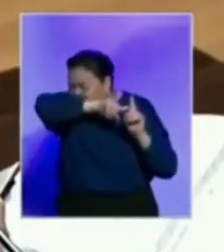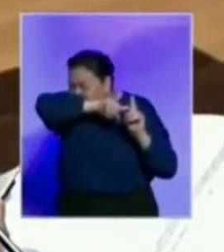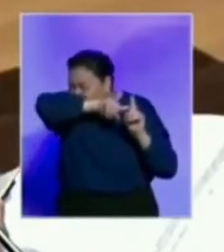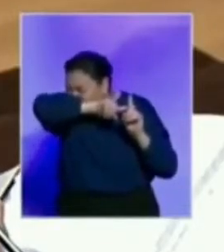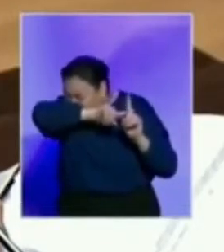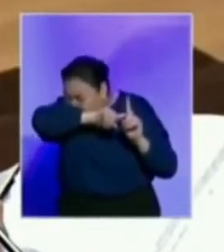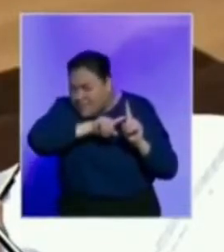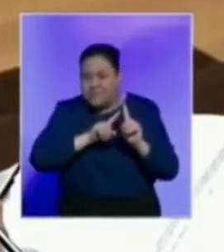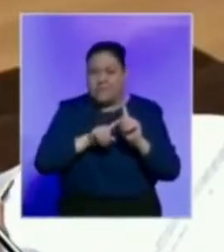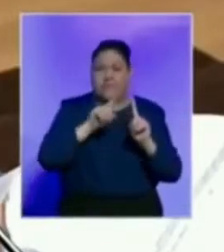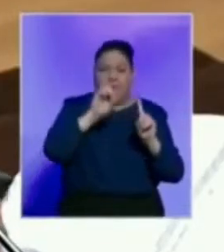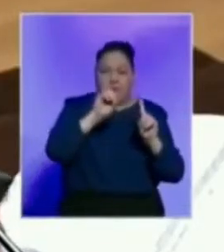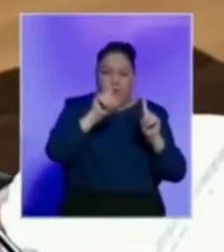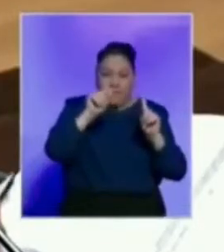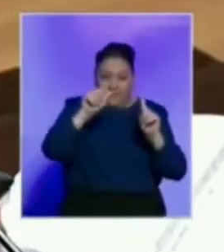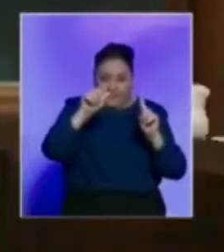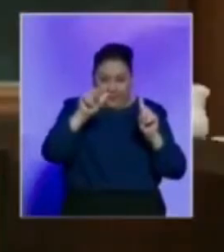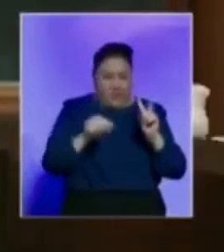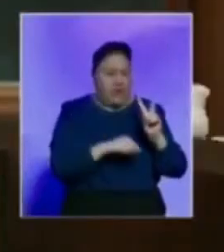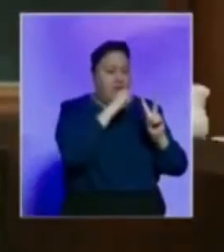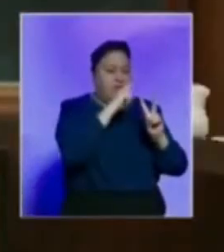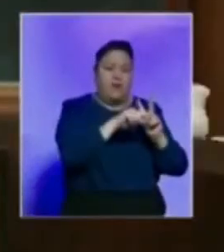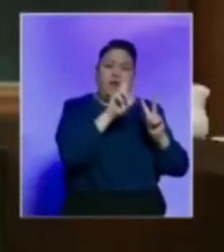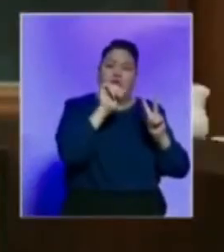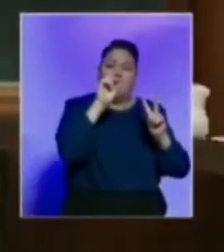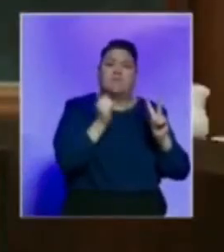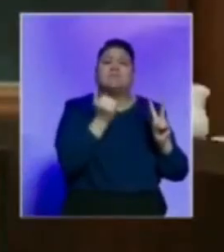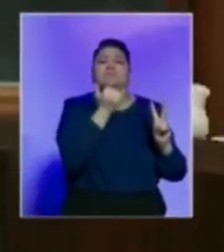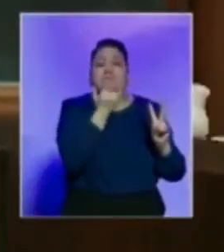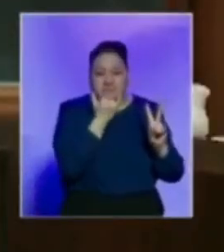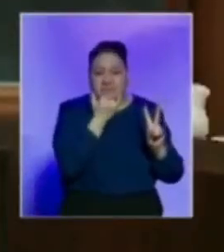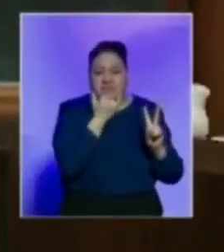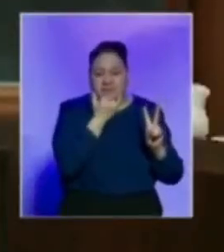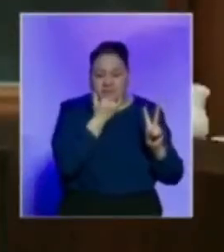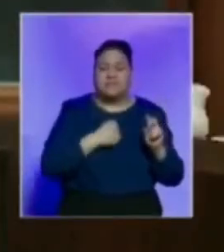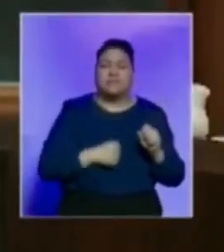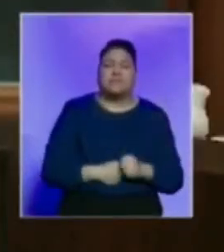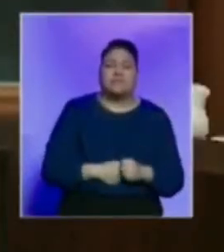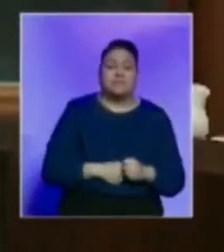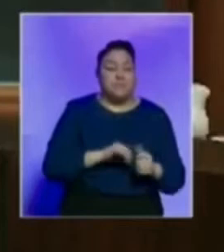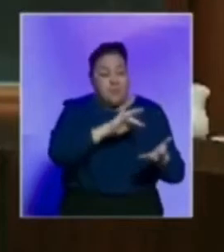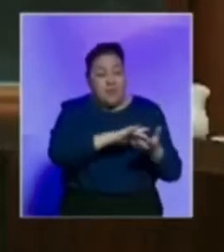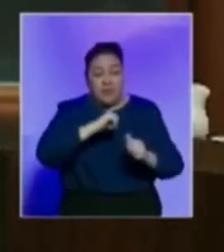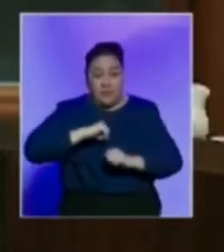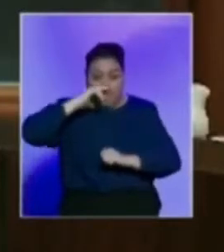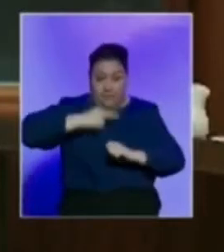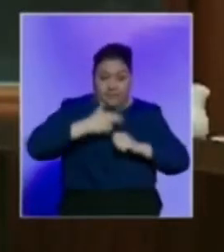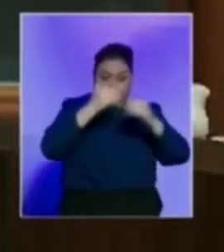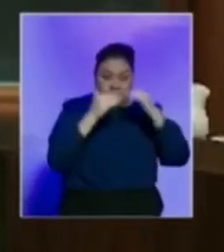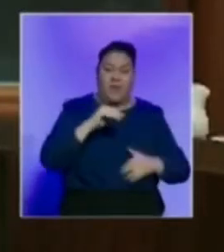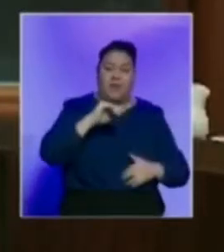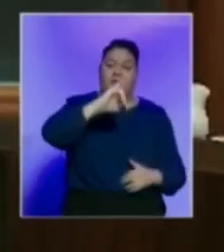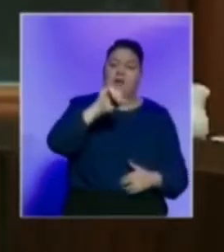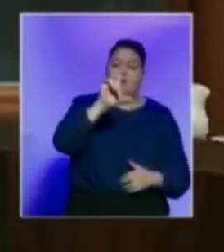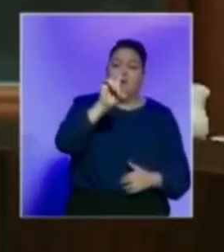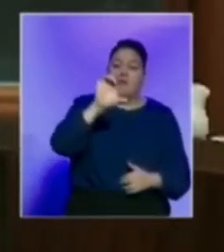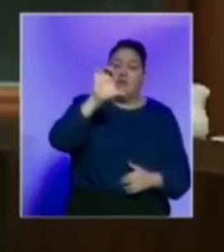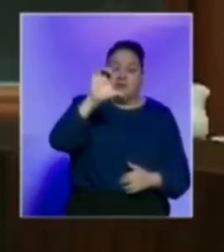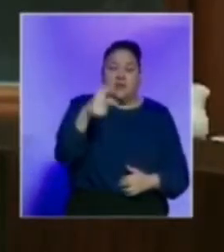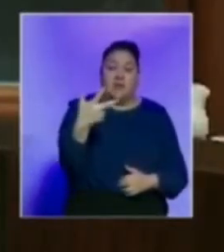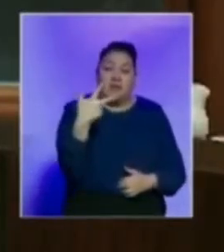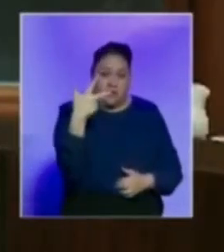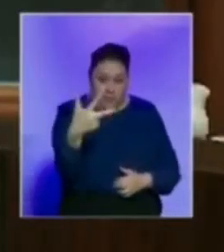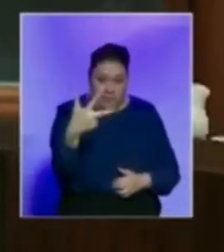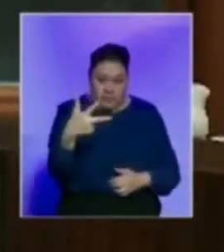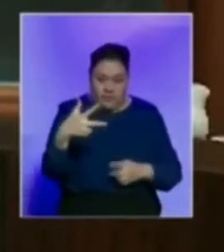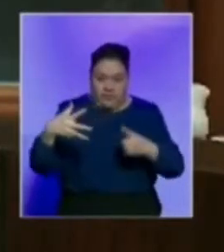Rodríguez Mondragón. Es la votación, magistrada. Gracias, señor secretario. Con esta votación en el Tribunal Electoral del Poder Judicial